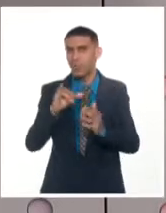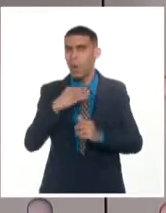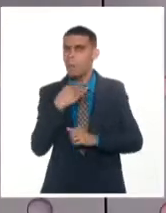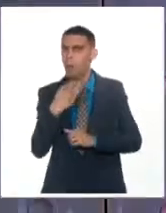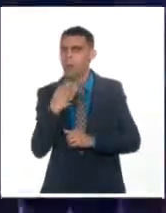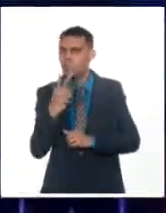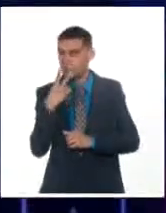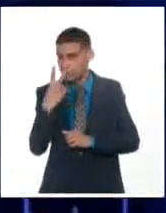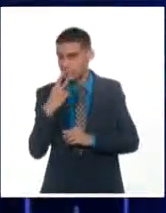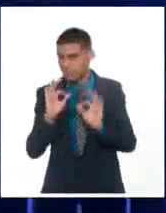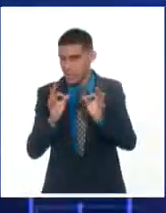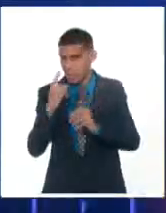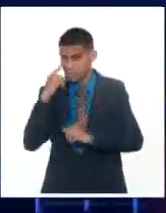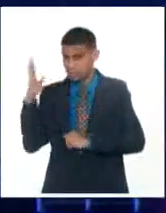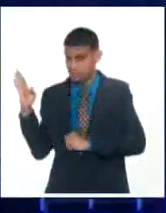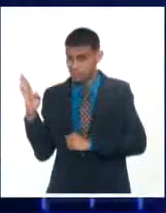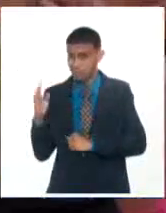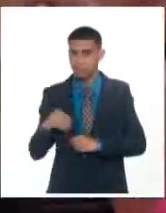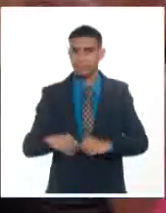cubana.